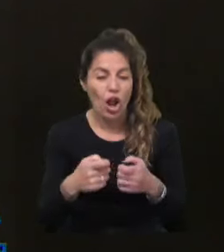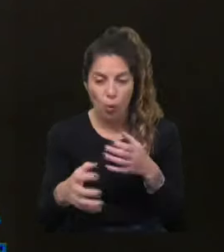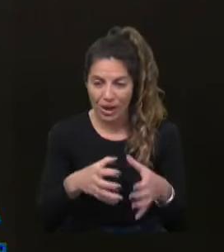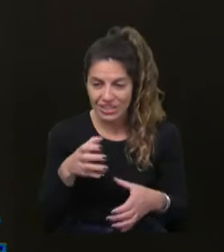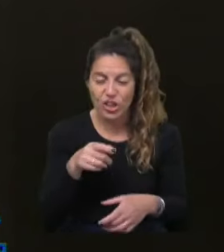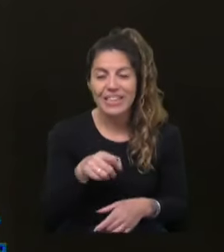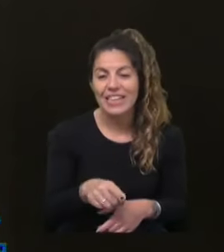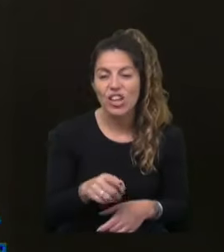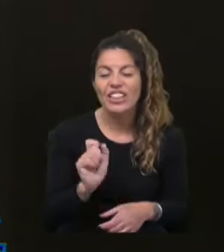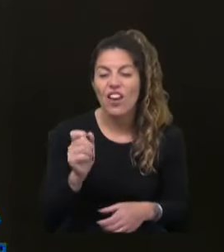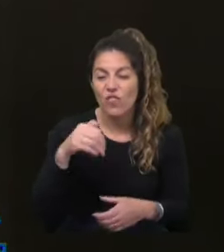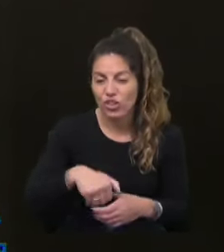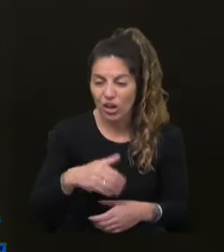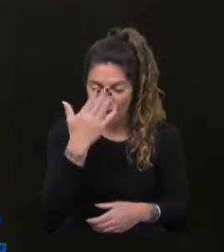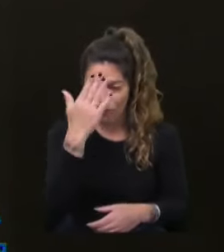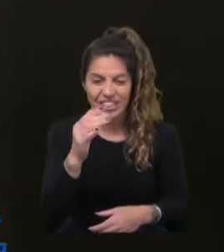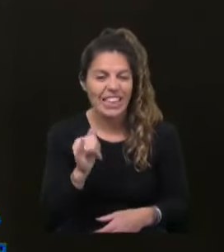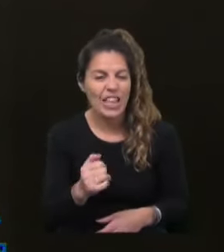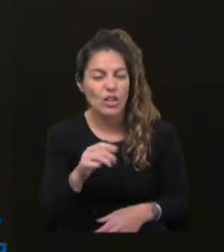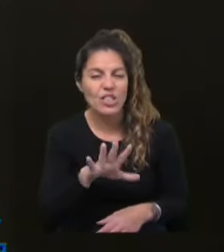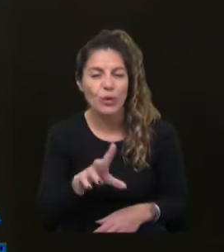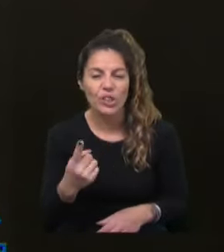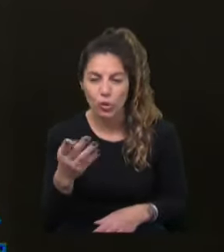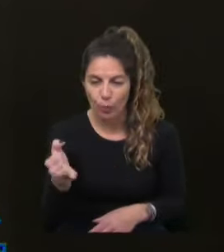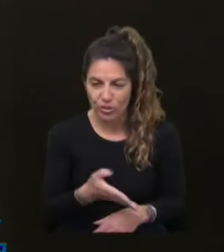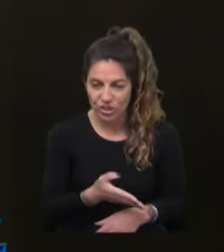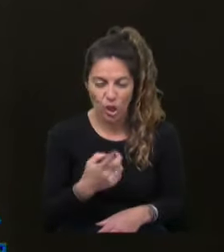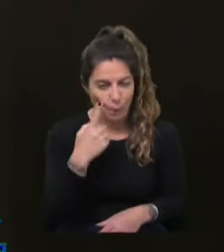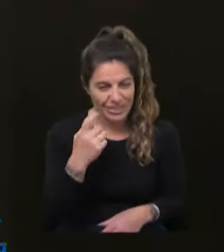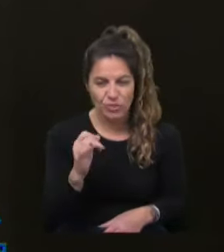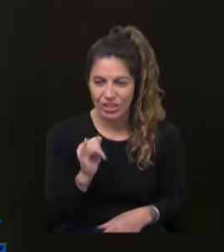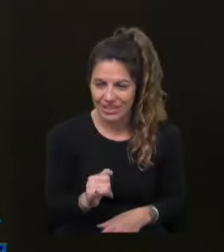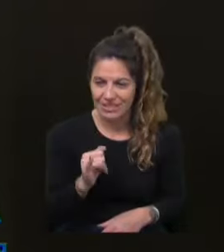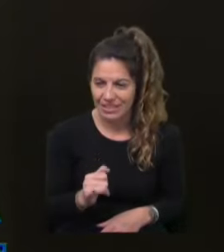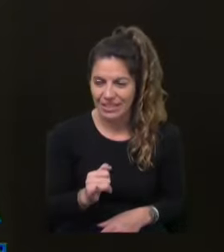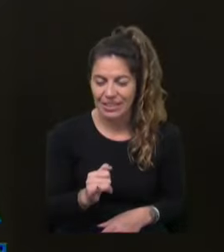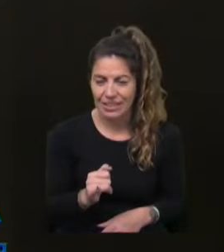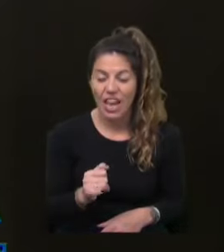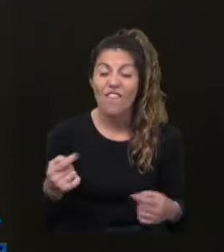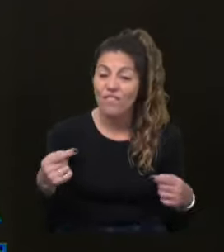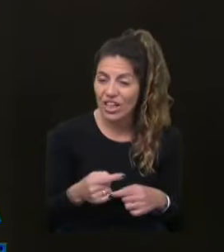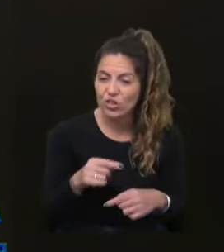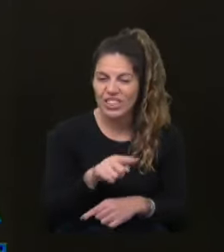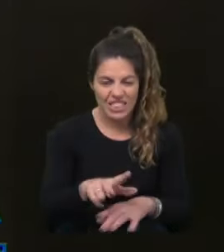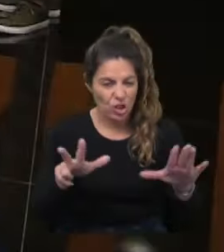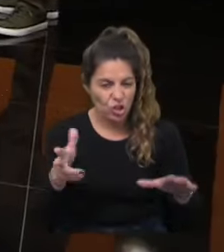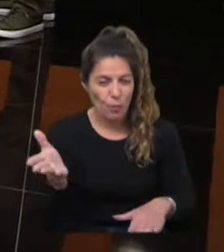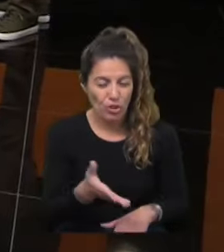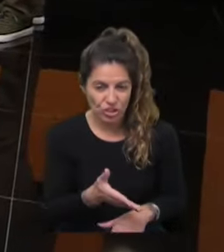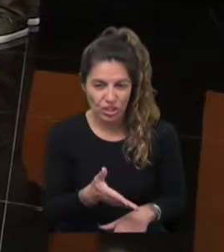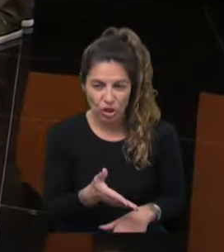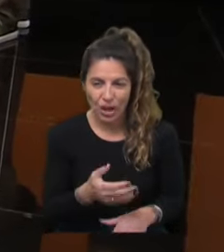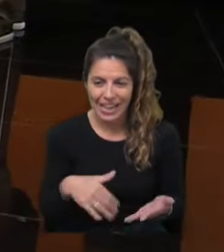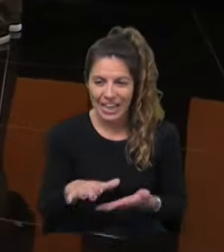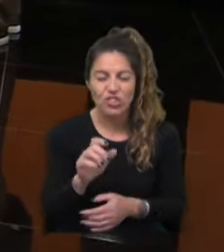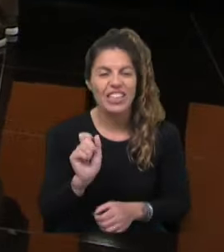En este caso, quienes votaron al Frente Amplio tenían un 51% de percepciones versus un 18% en el